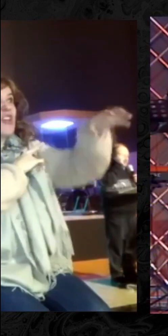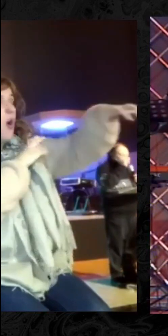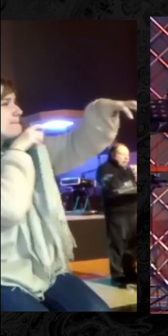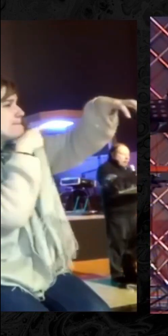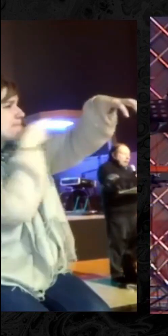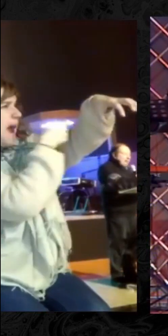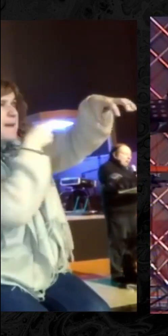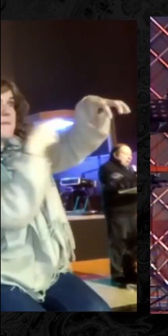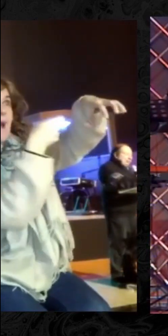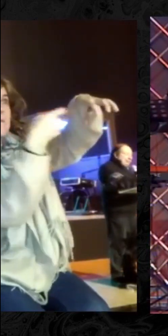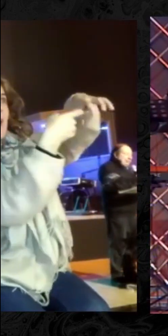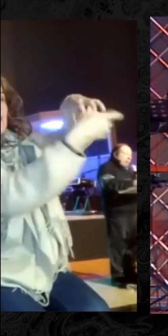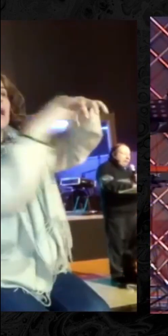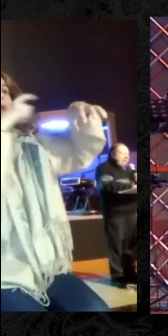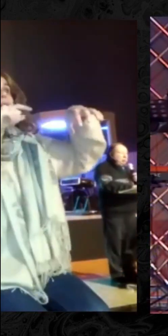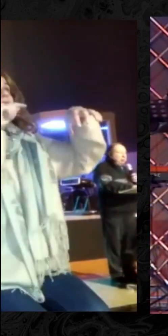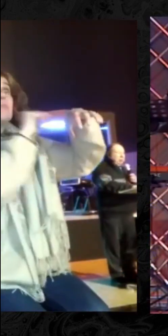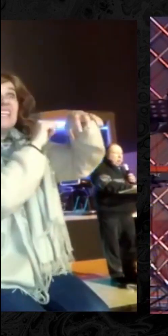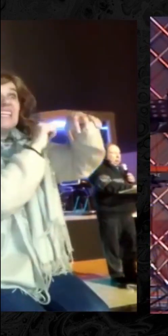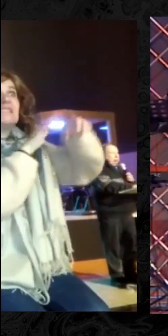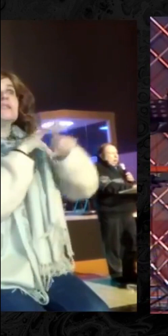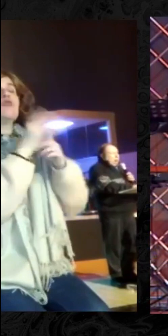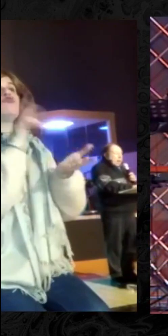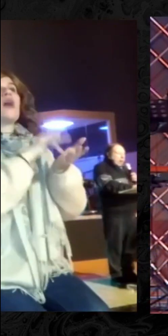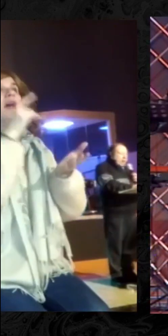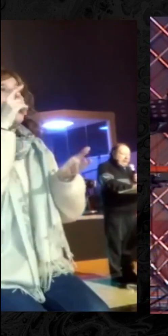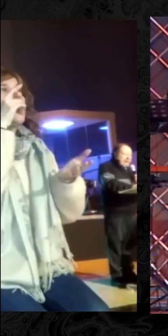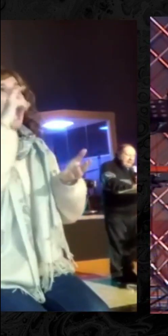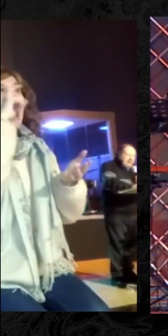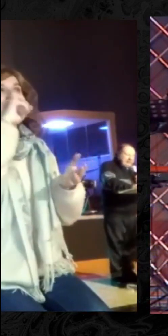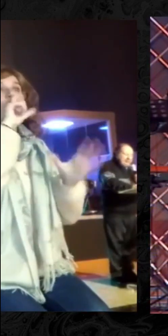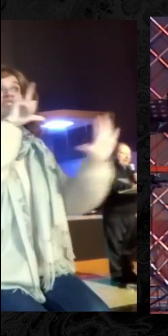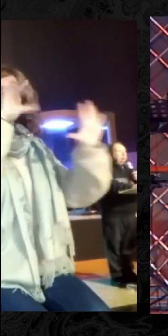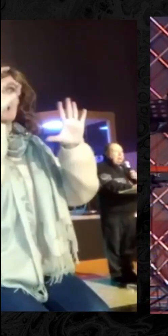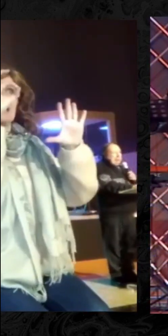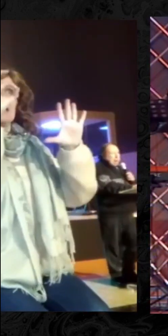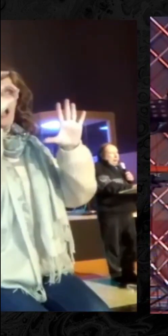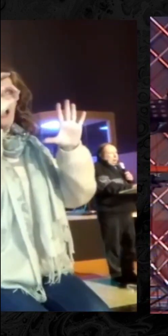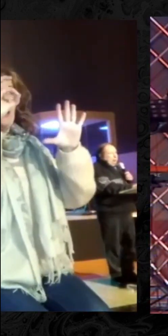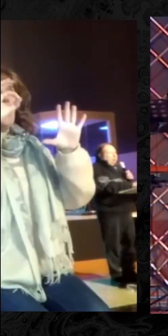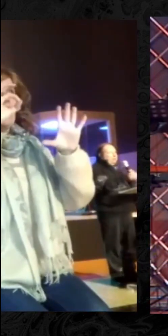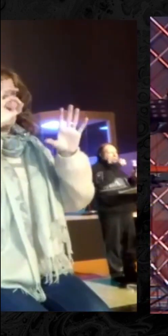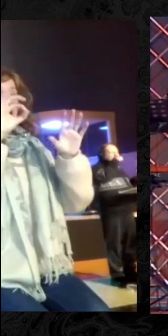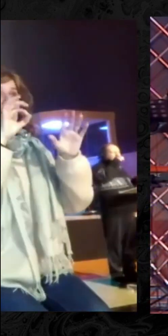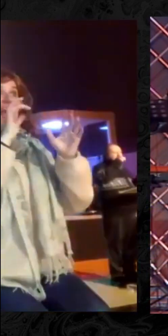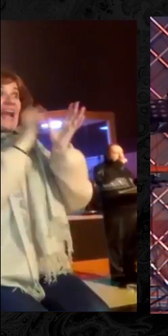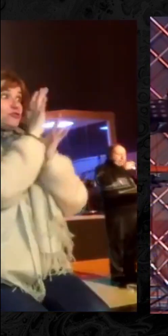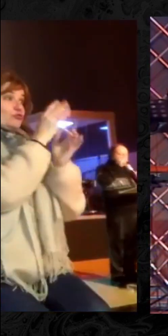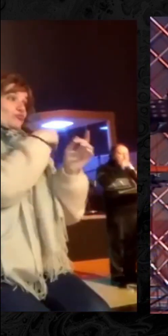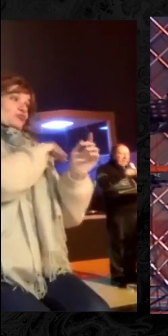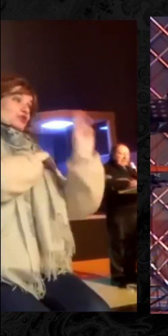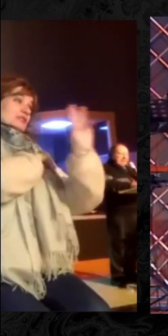sucedió en el año setenta después de Cristo cuando Tito rodeó Jerusalén asesinó a 500.000 judíos